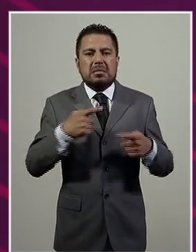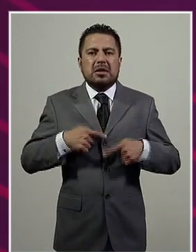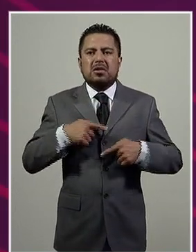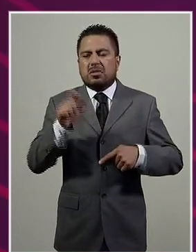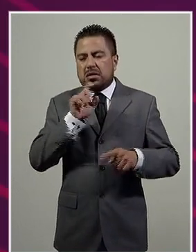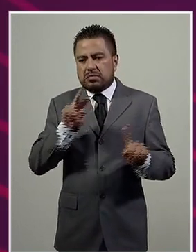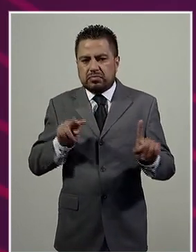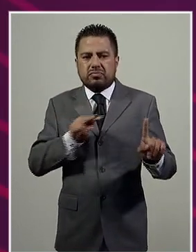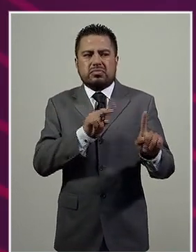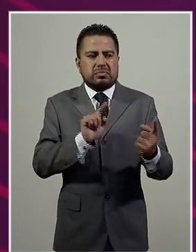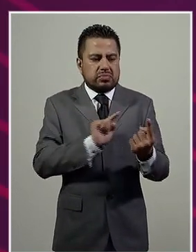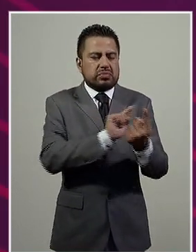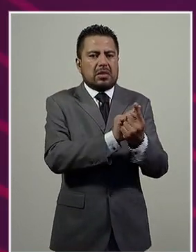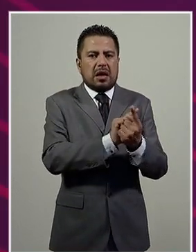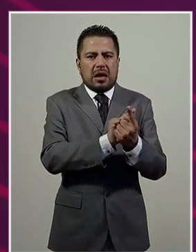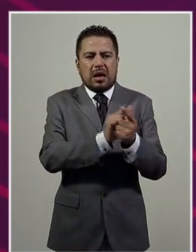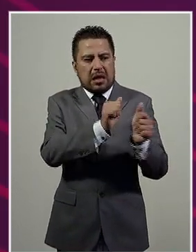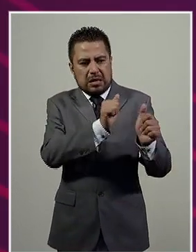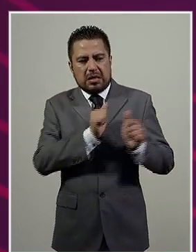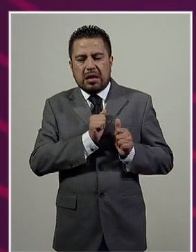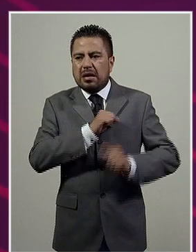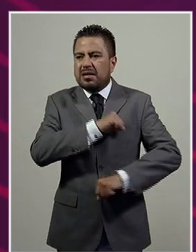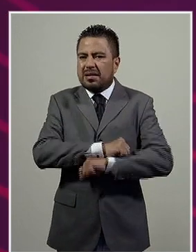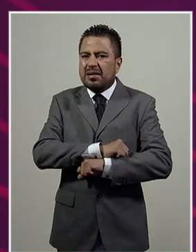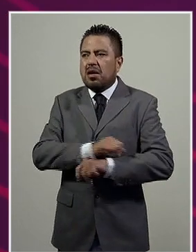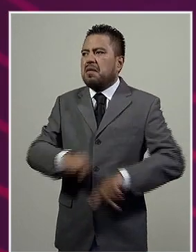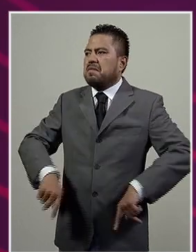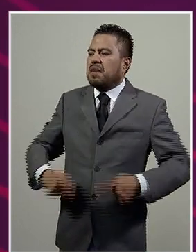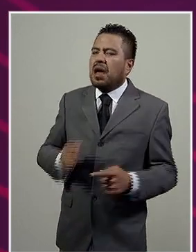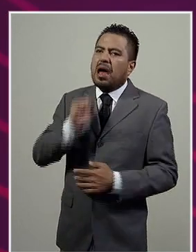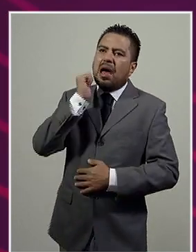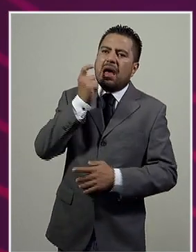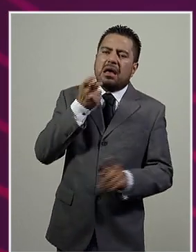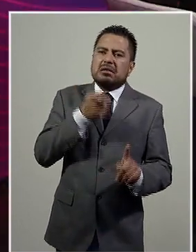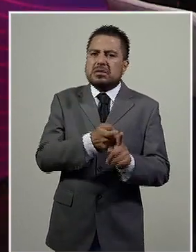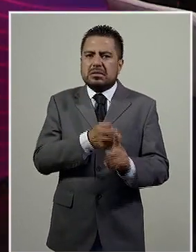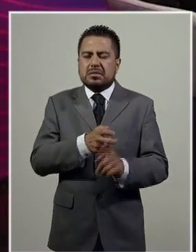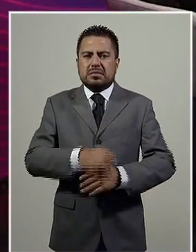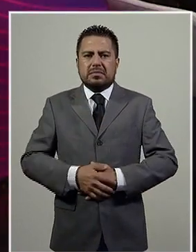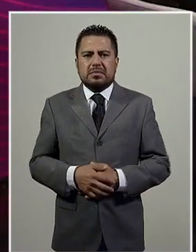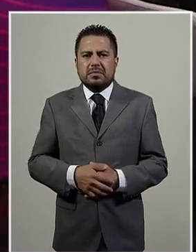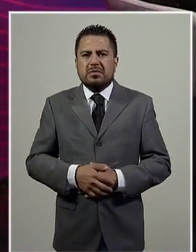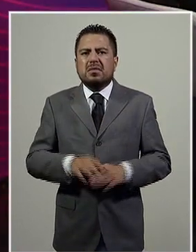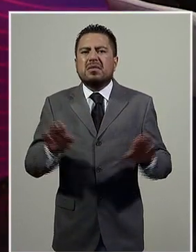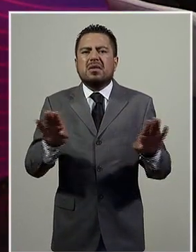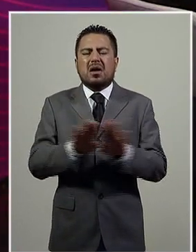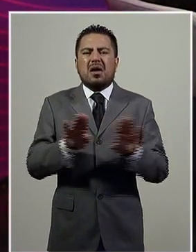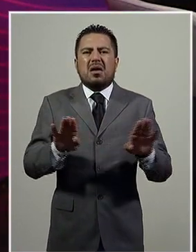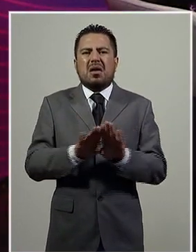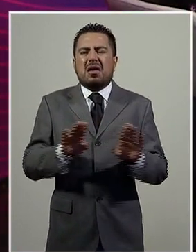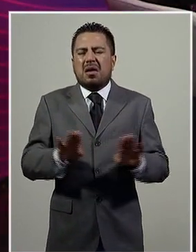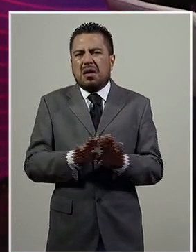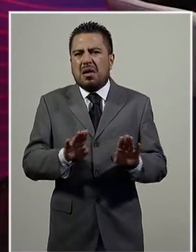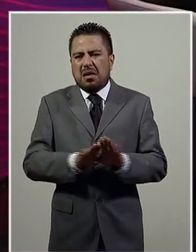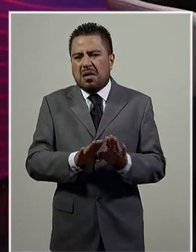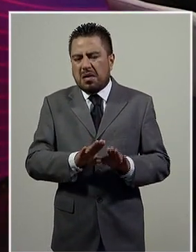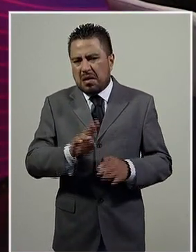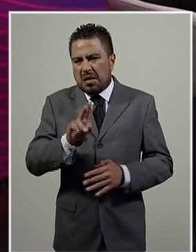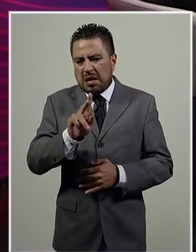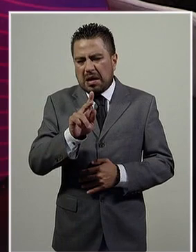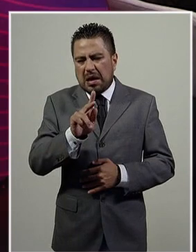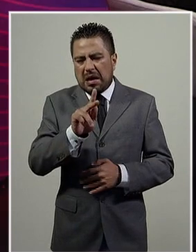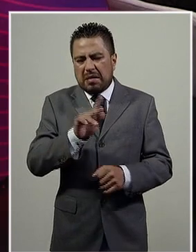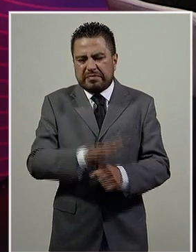vean atendiéndolos, por ejemplo, ¿no? Si estás en ventas o algo así. Entonces, son como a priori que tienen